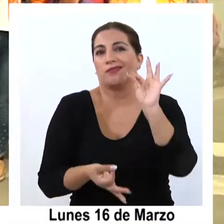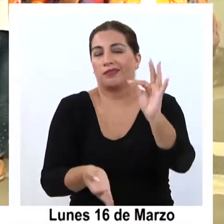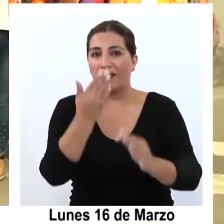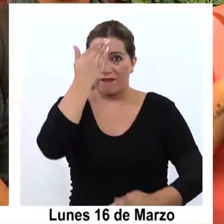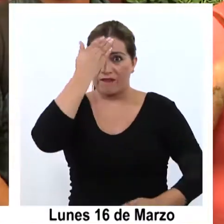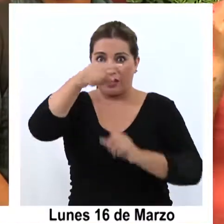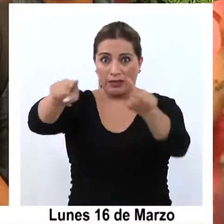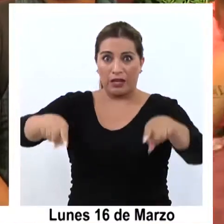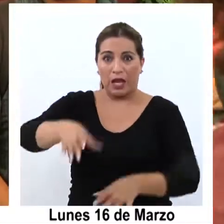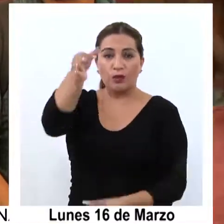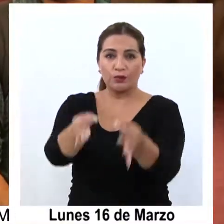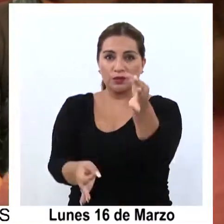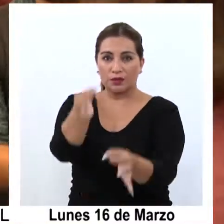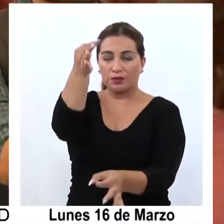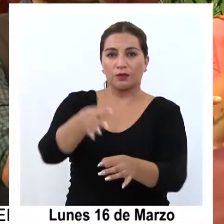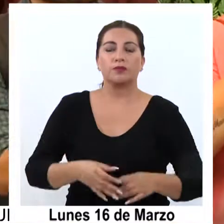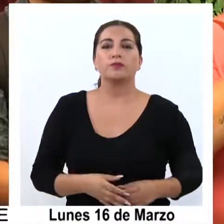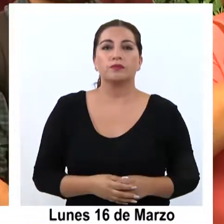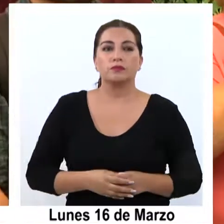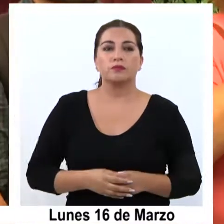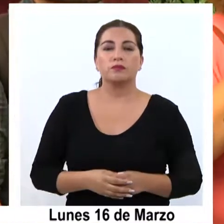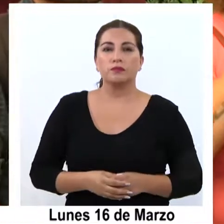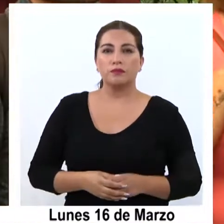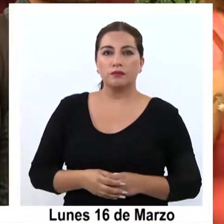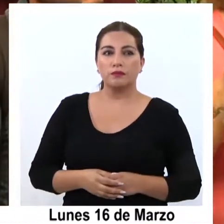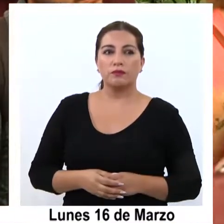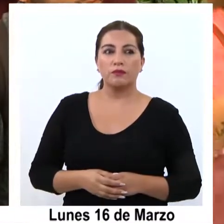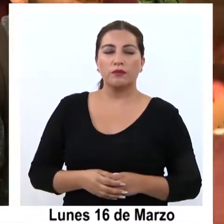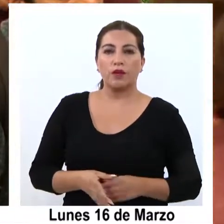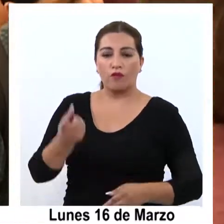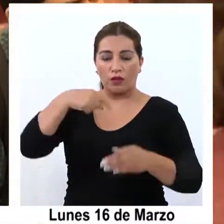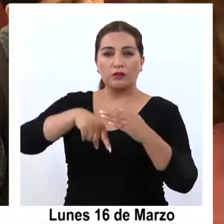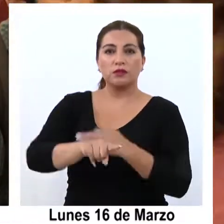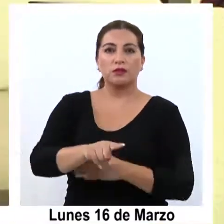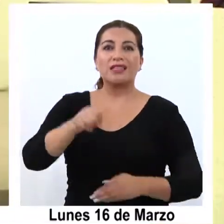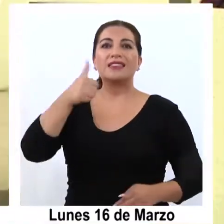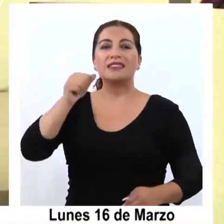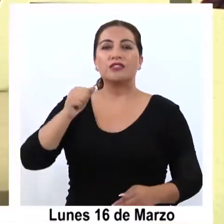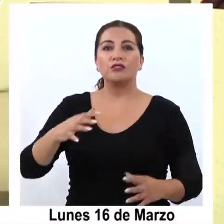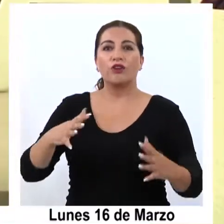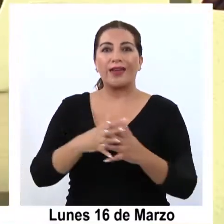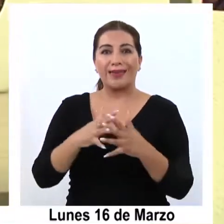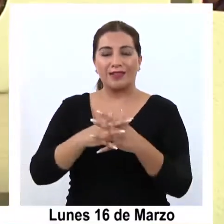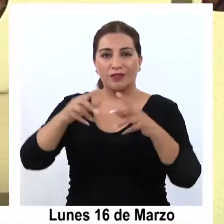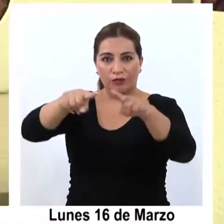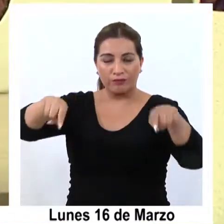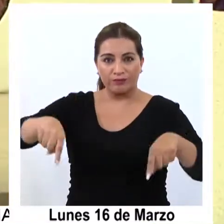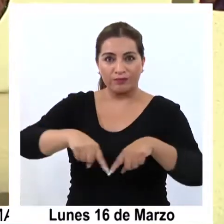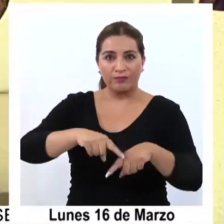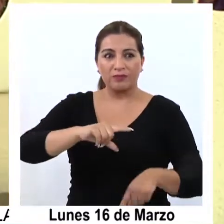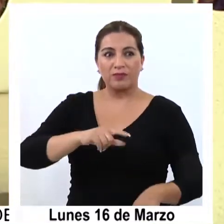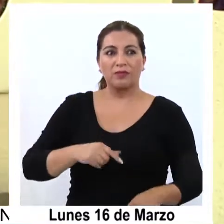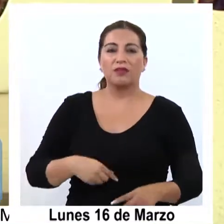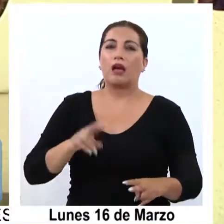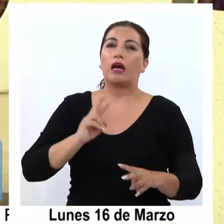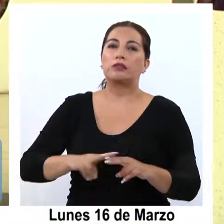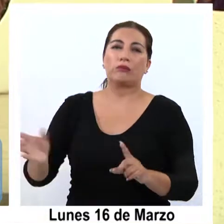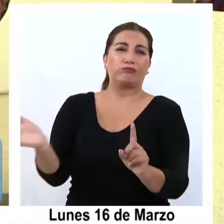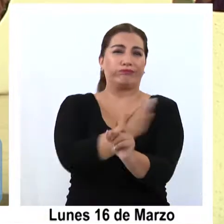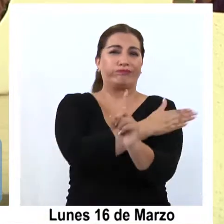presentación de la querella frente a tribunales de justicia. Me ingresaron al interior de la sexta división del ejército granadero,